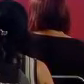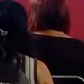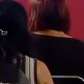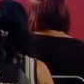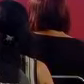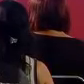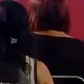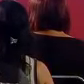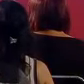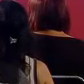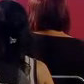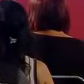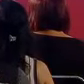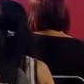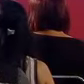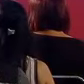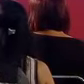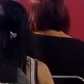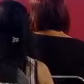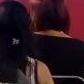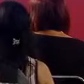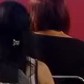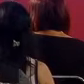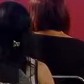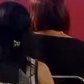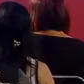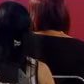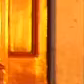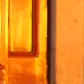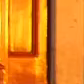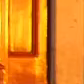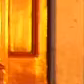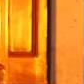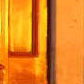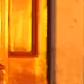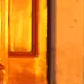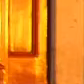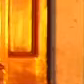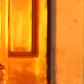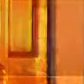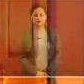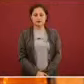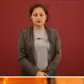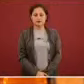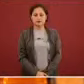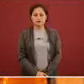acá que nomás yo. Allá se enferma uno y sabe que la comunidad se puede enfermar. Y como sabe que